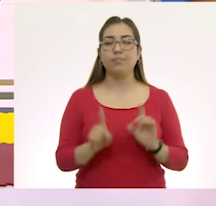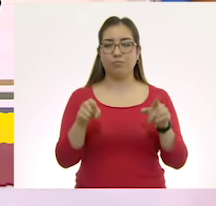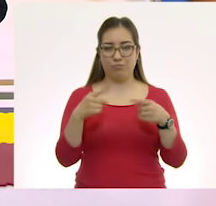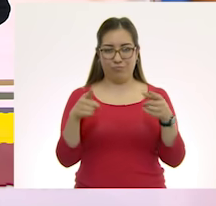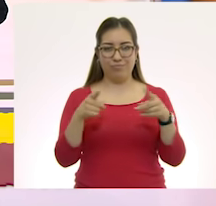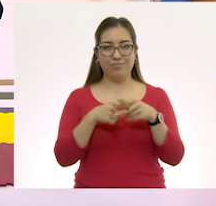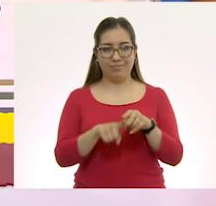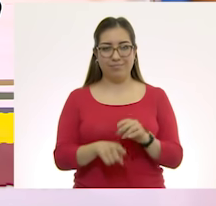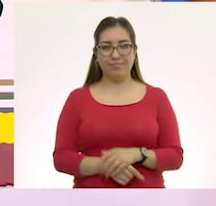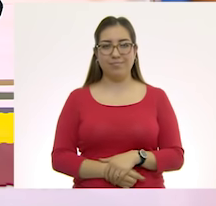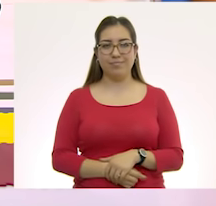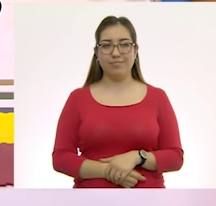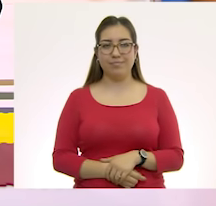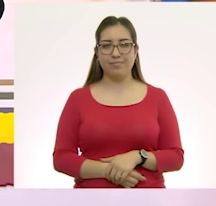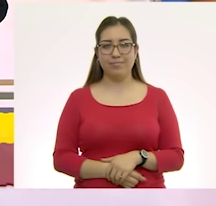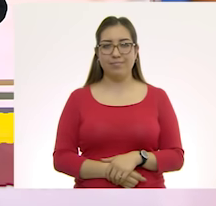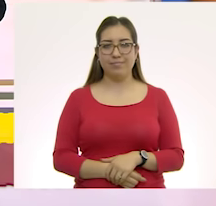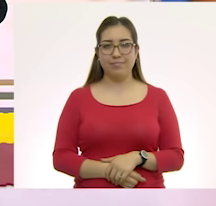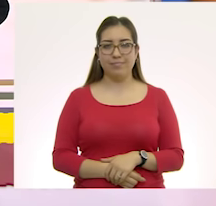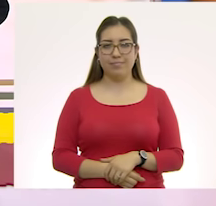música.